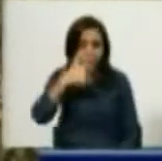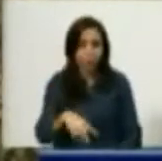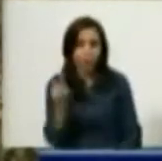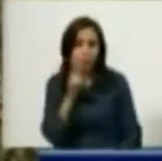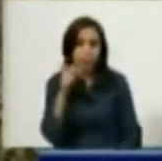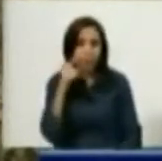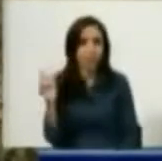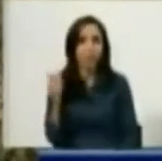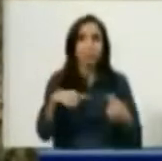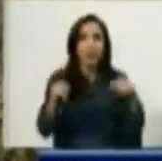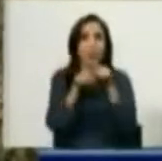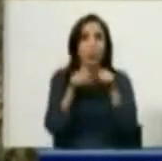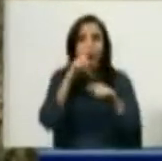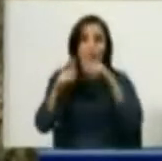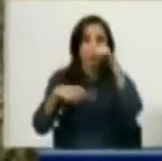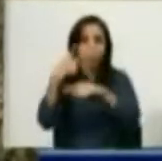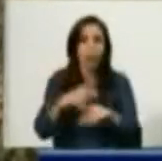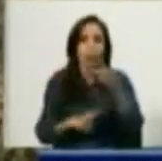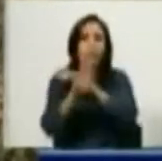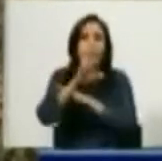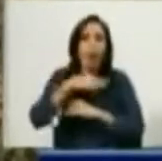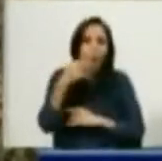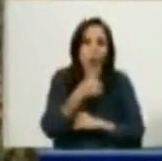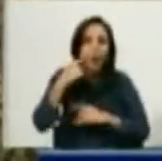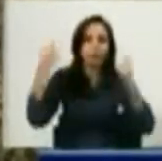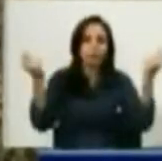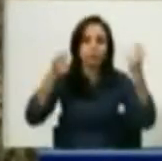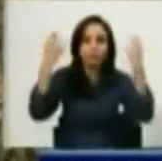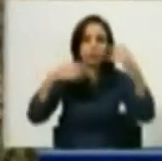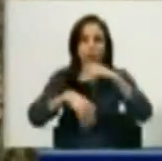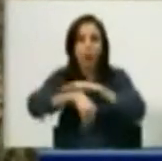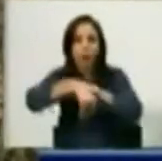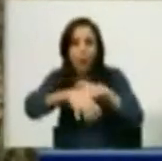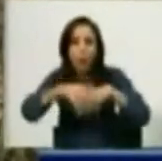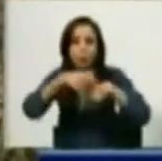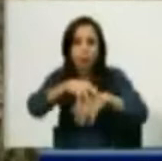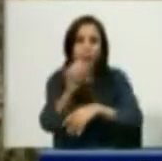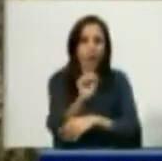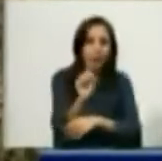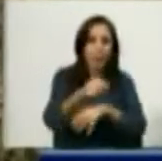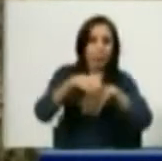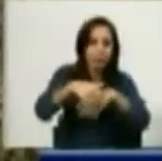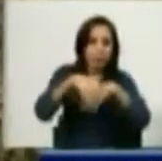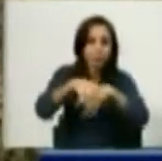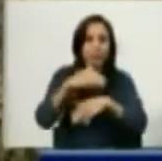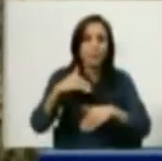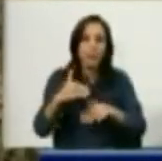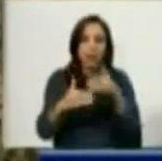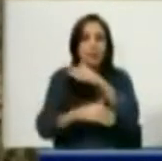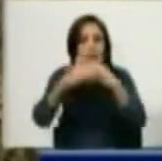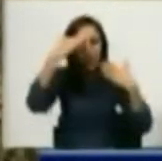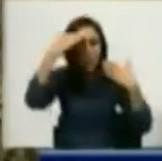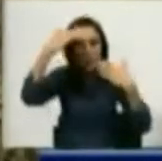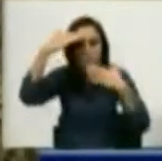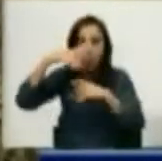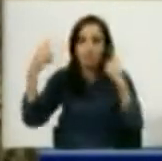una tarde después de dos horas de caravana a pleno Sol en aquel camión que avanzaba poquito a poco saludando